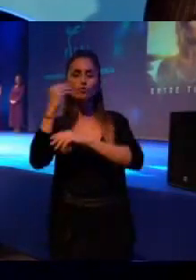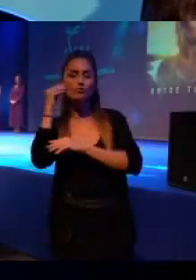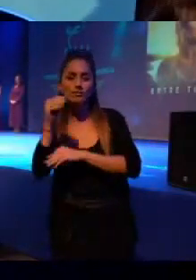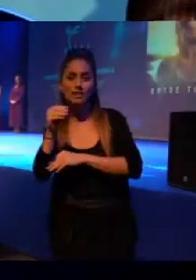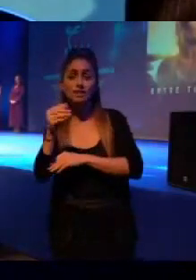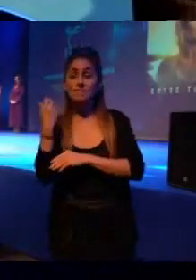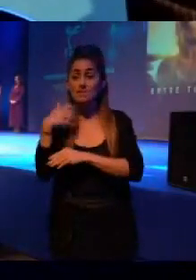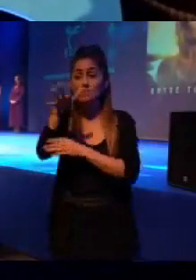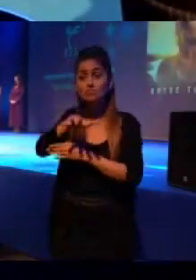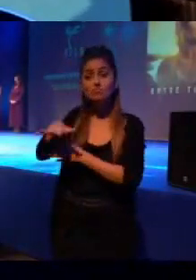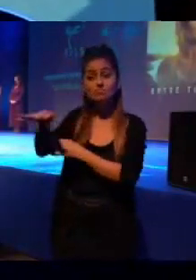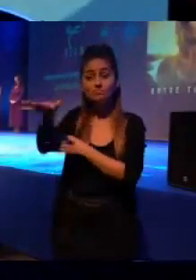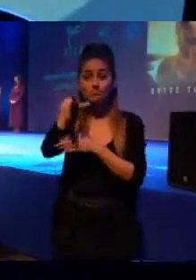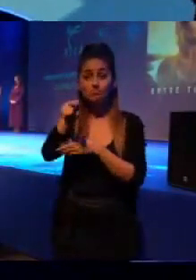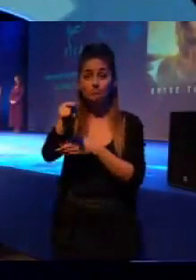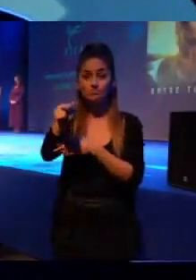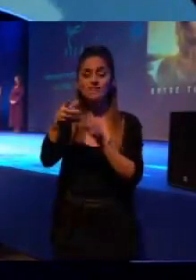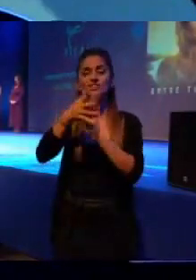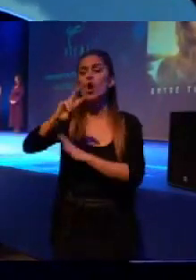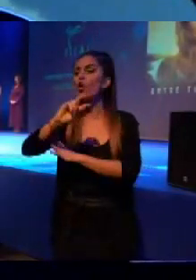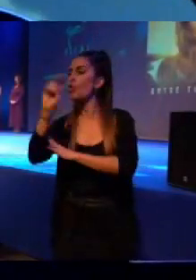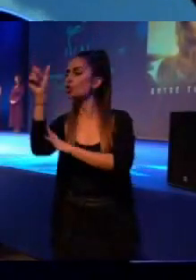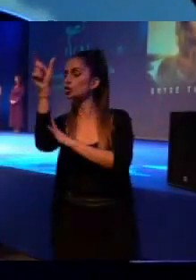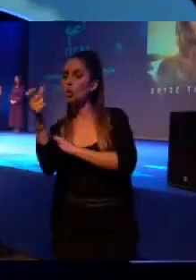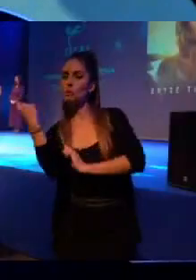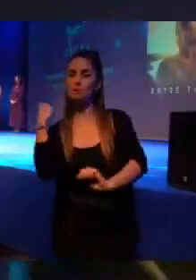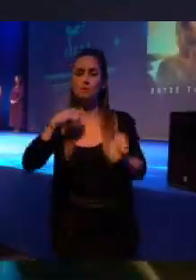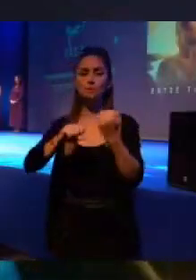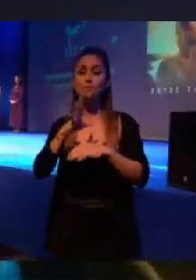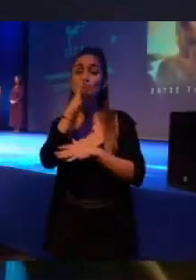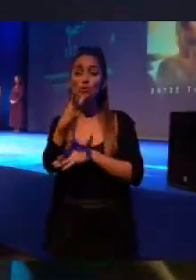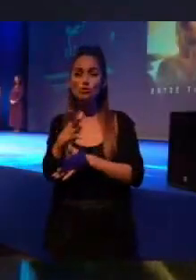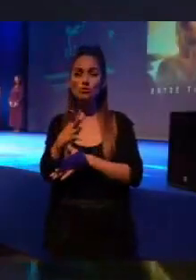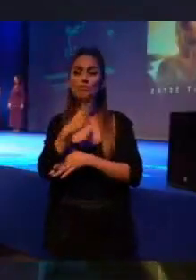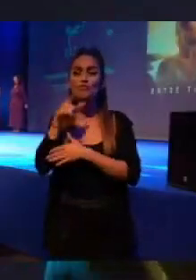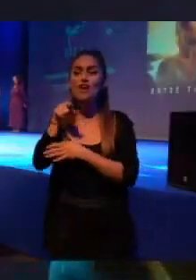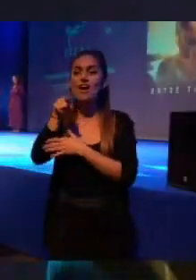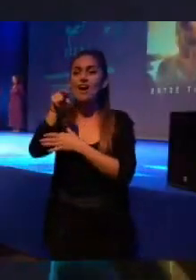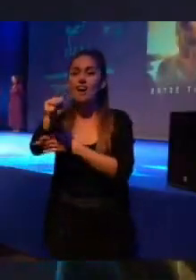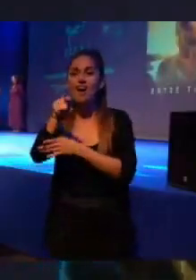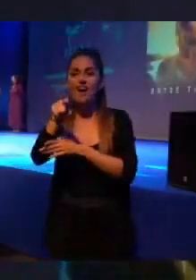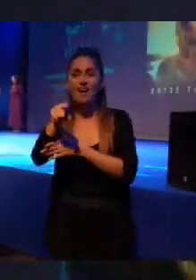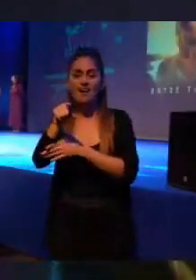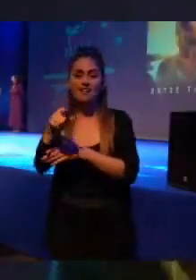Esa localización es otro personaje, porque ahí es donde sucede el hecho dramático. Tiene una importancia enorme